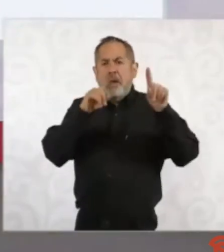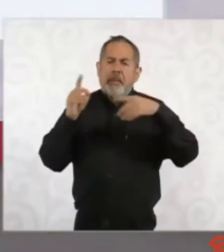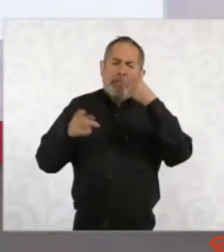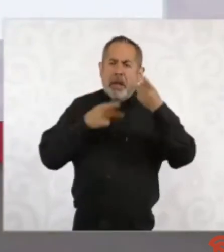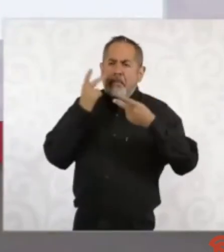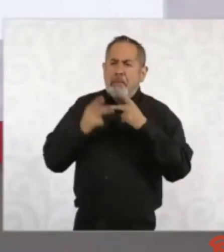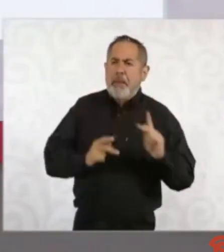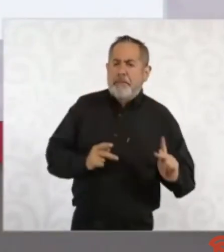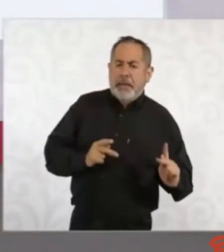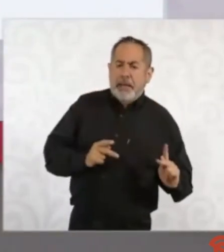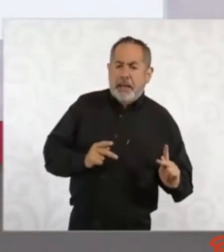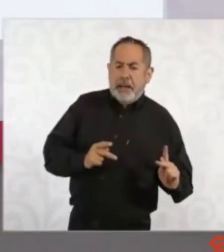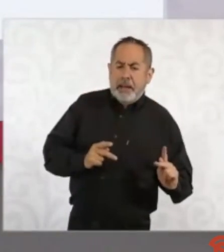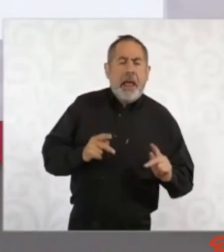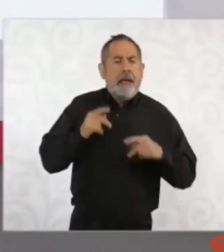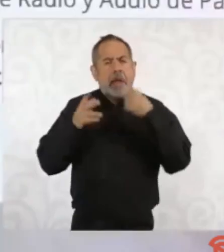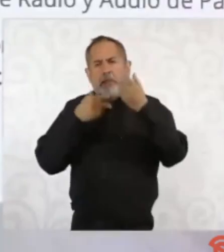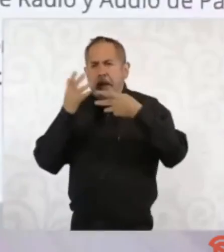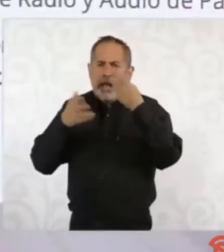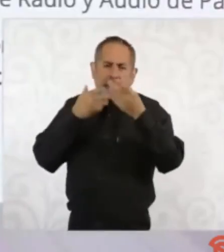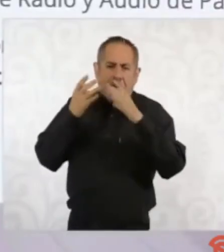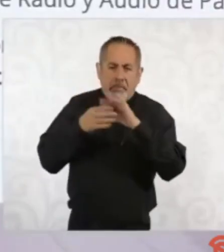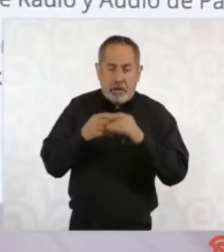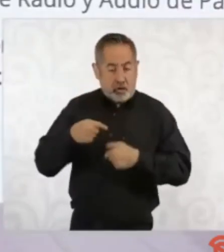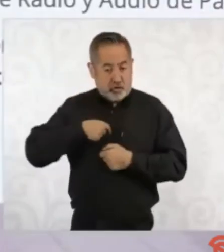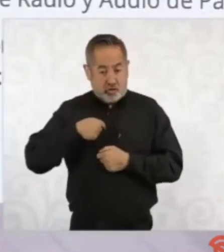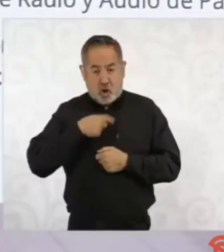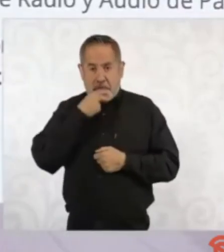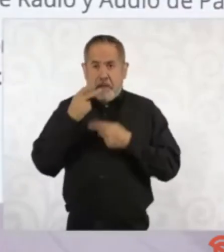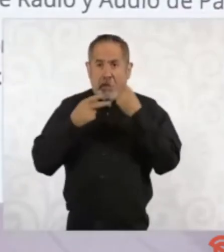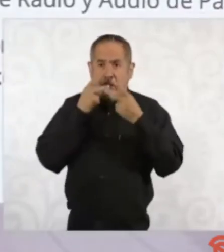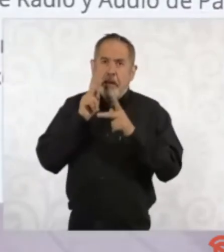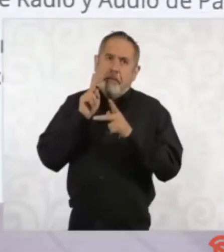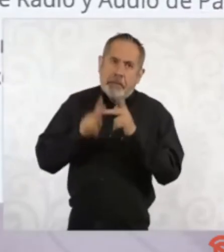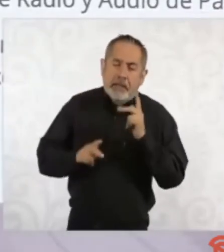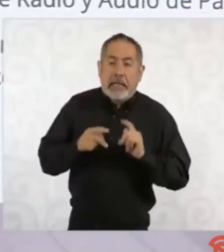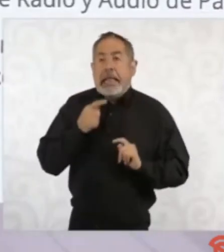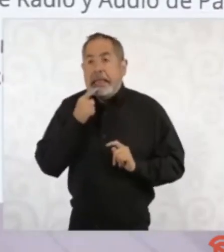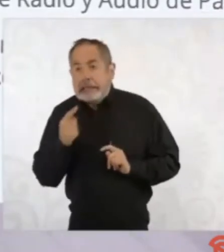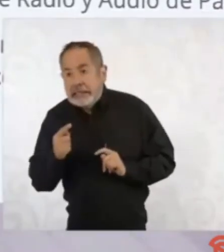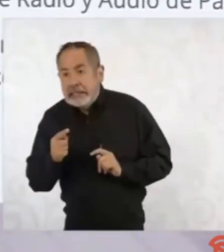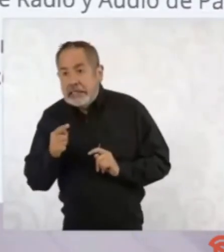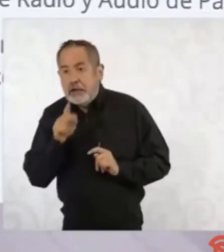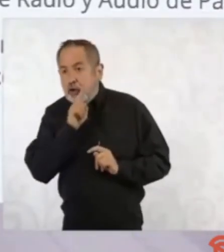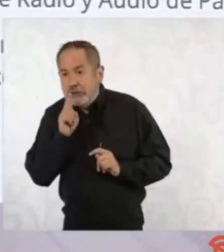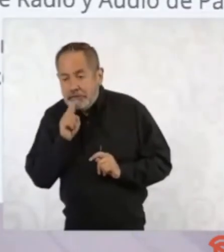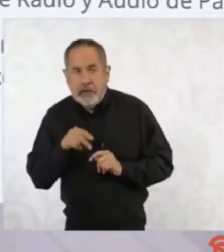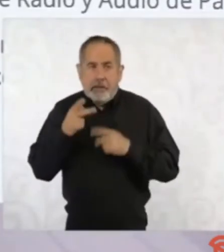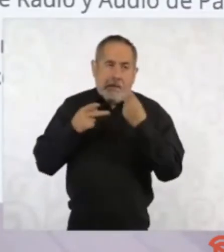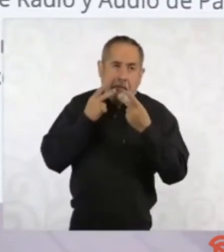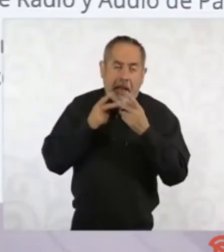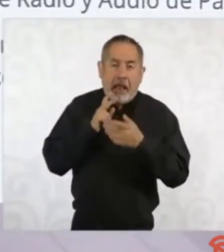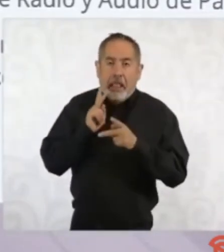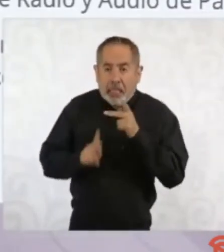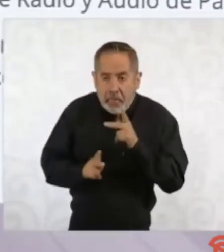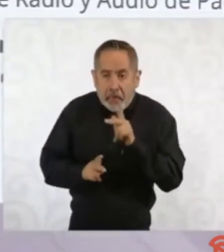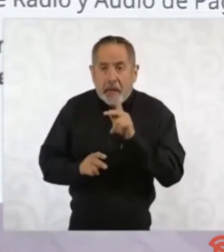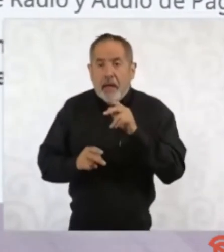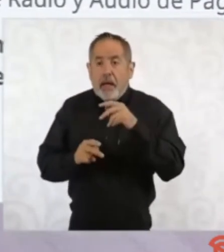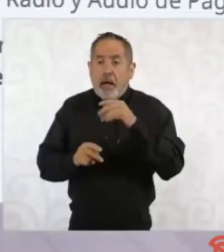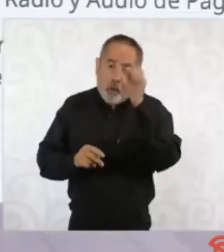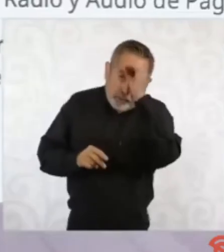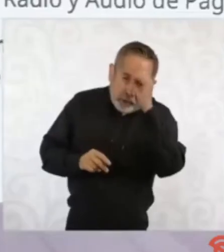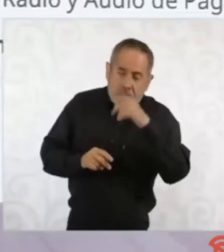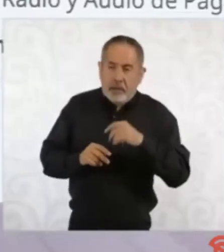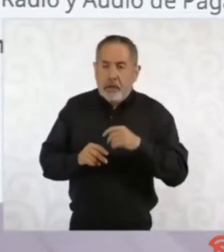todo. Ni se va a parar el conductor a detener su programa, nada de eso. Va a